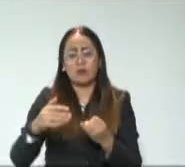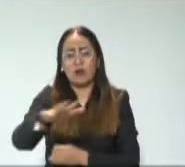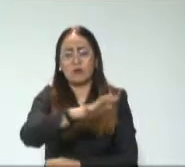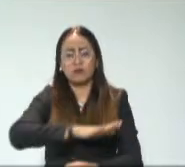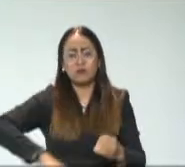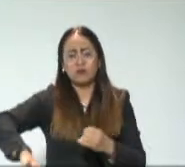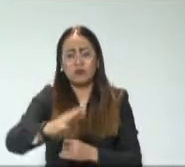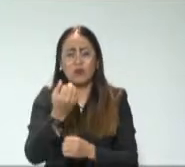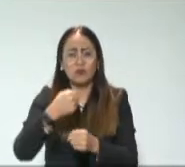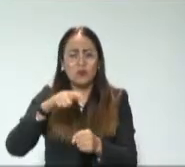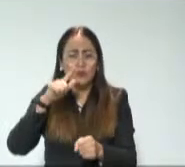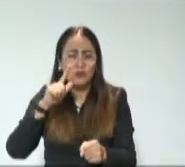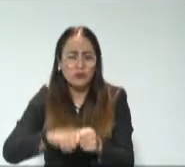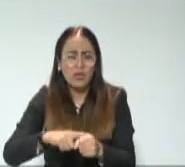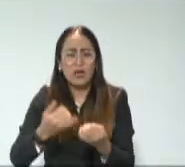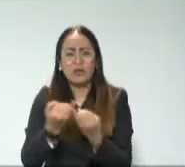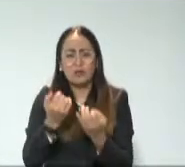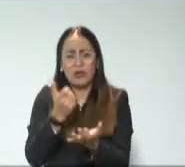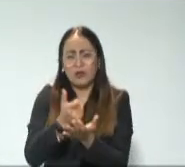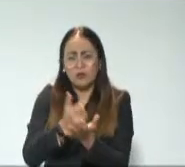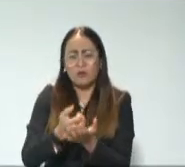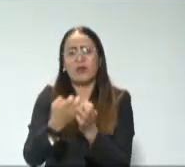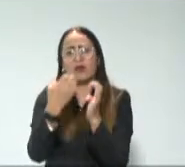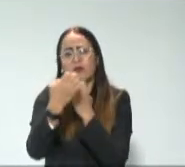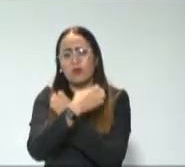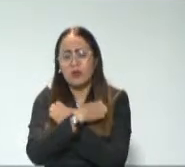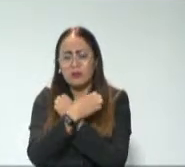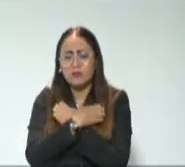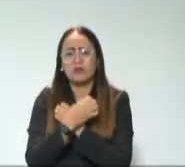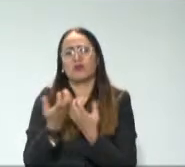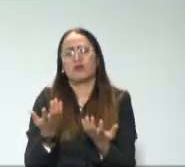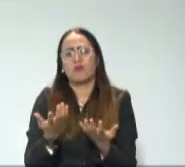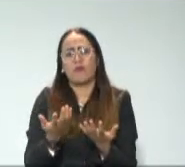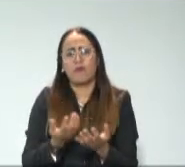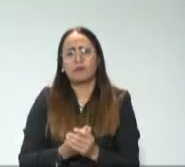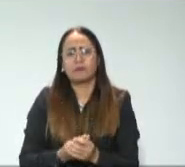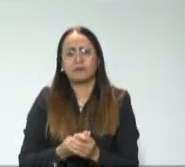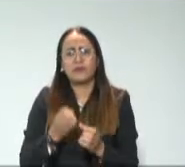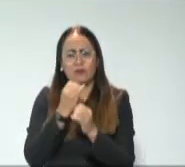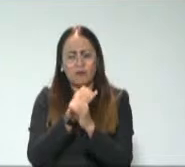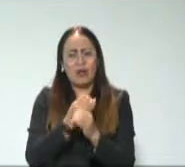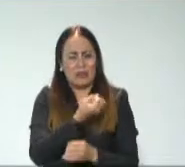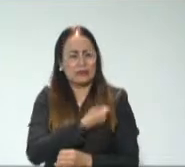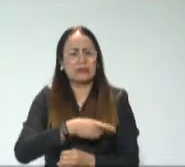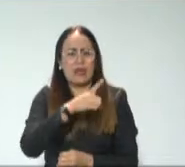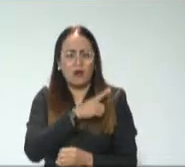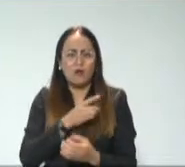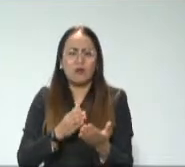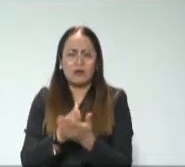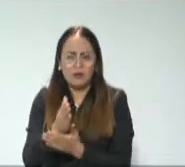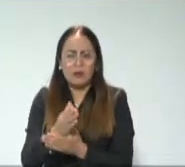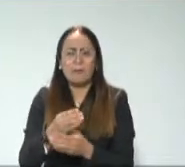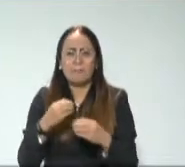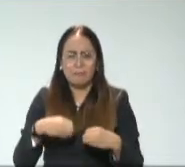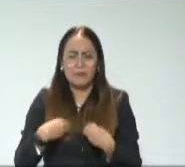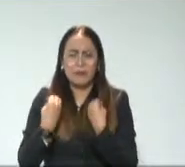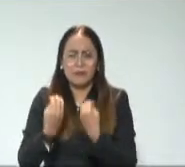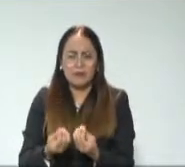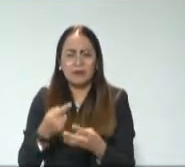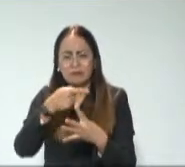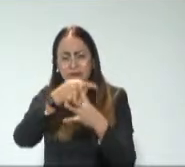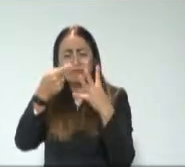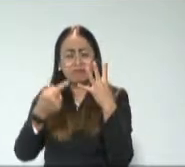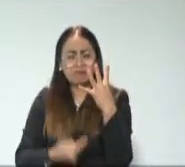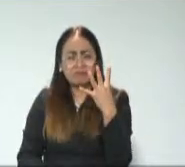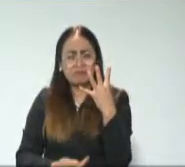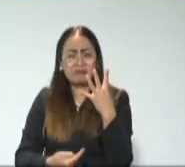medioambientales es decir la economía la educación el acceso a la a la al saneamiento a la vivienda al empleo decente son